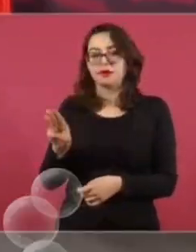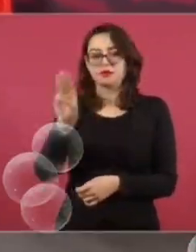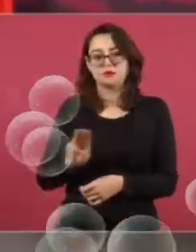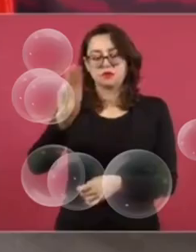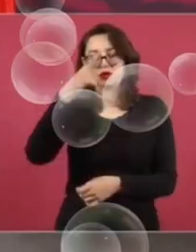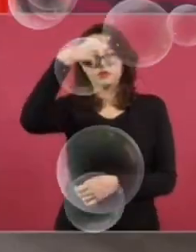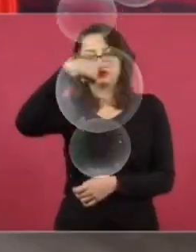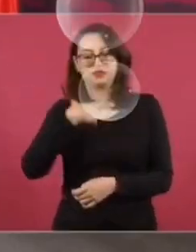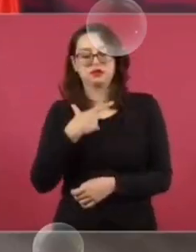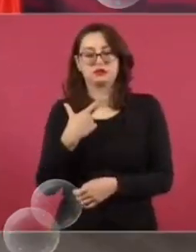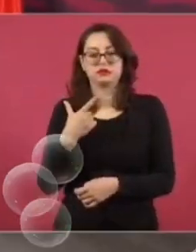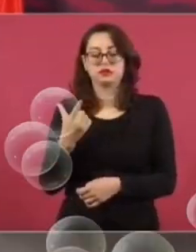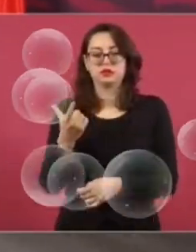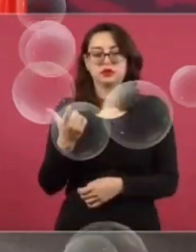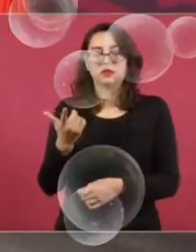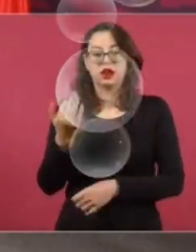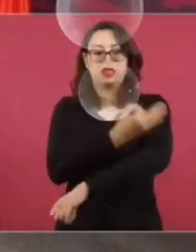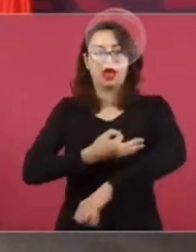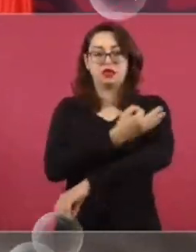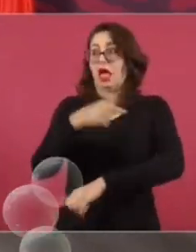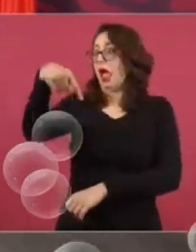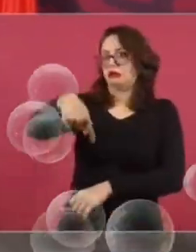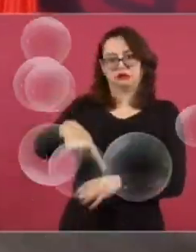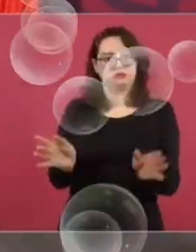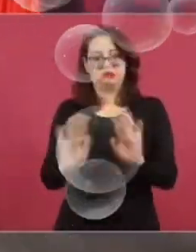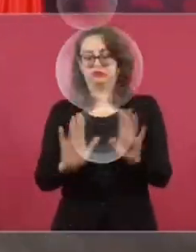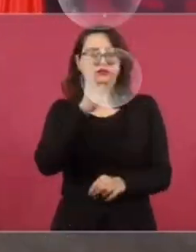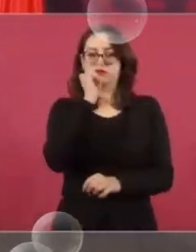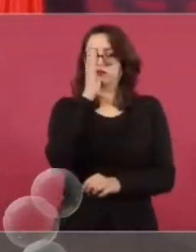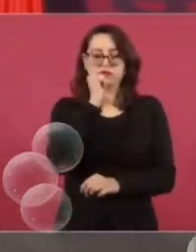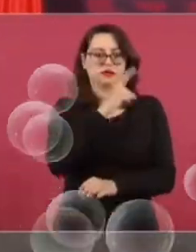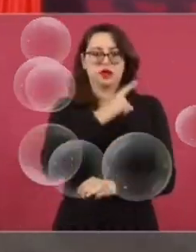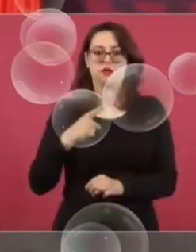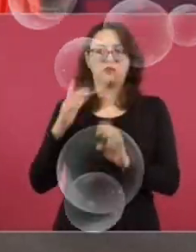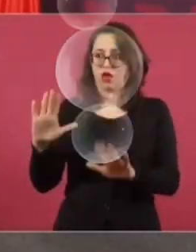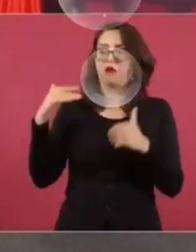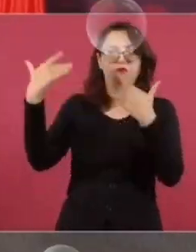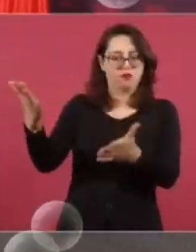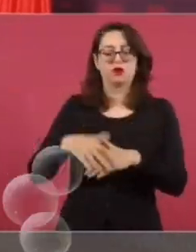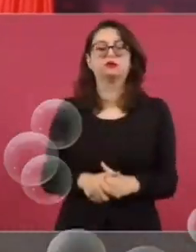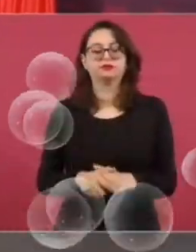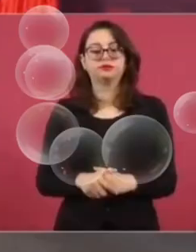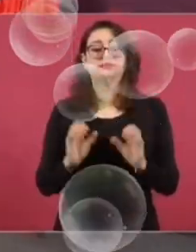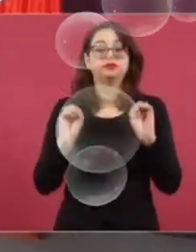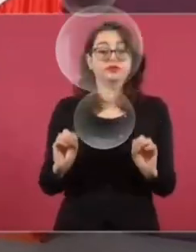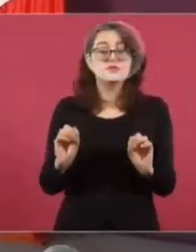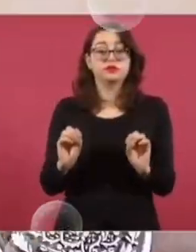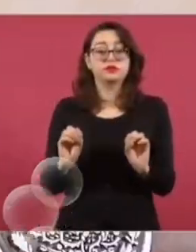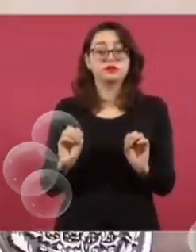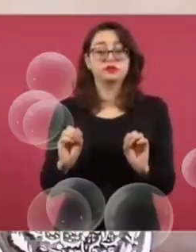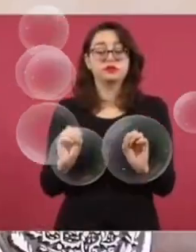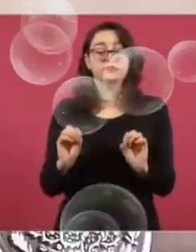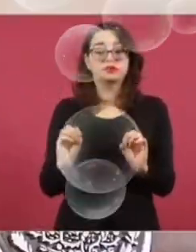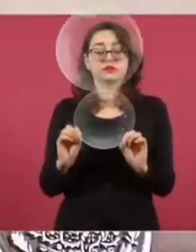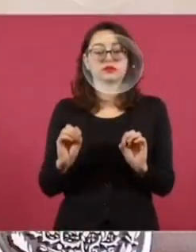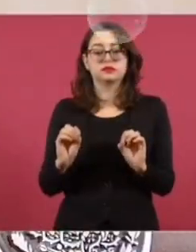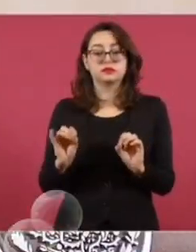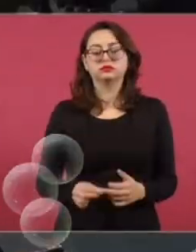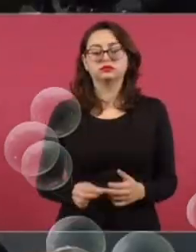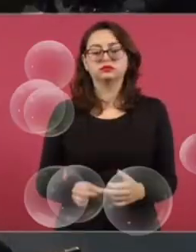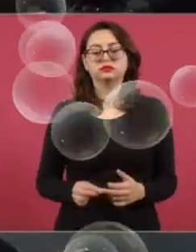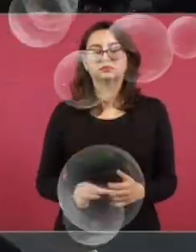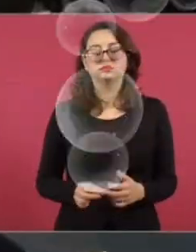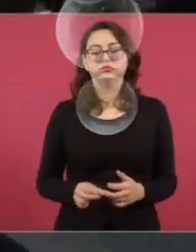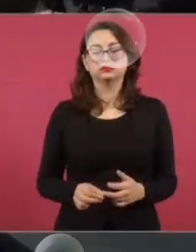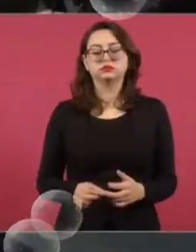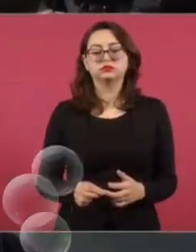en la noche en la tarde no lo puedo hacer aquí Este sí podría ser ahí este o este o el